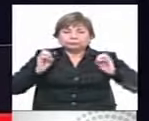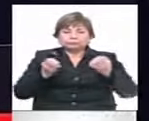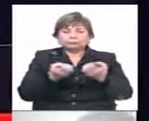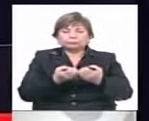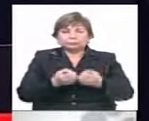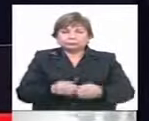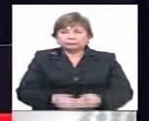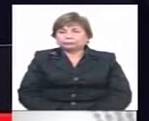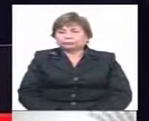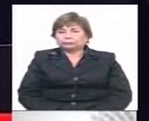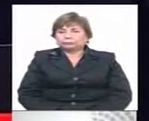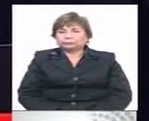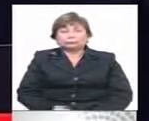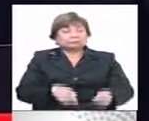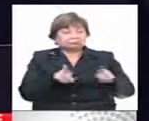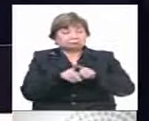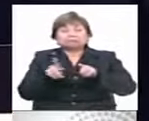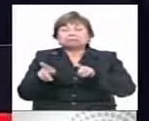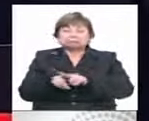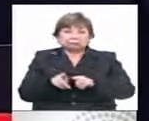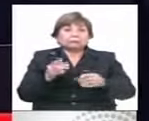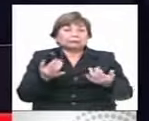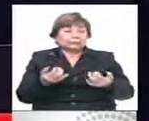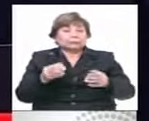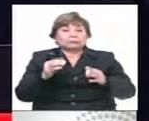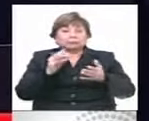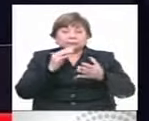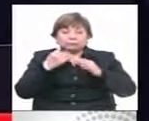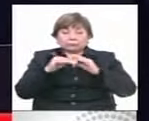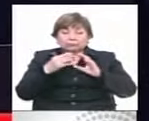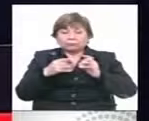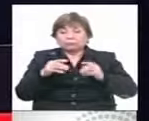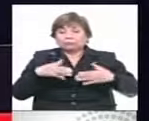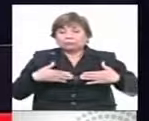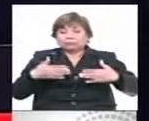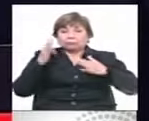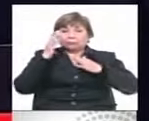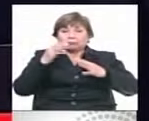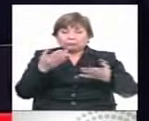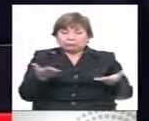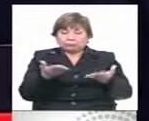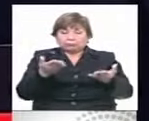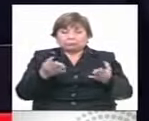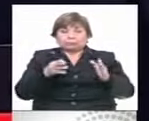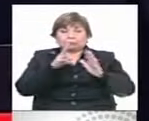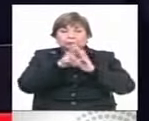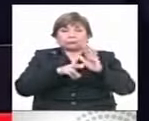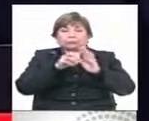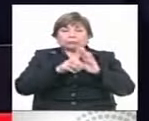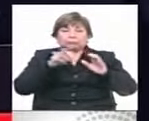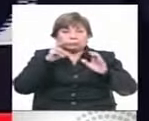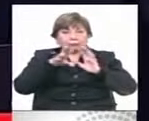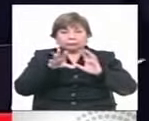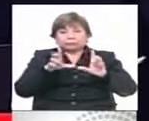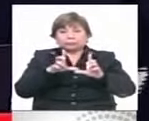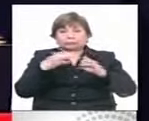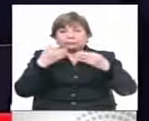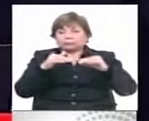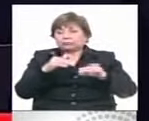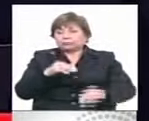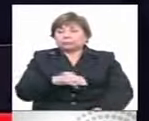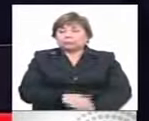sesiones. Asimismo, la versión digital de la exposición se encuentra en la plataforma virtual del